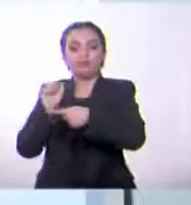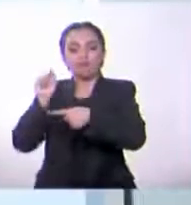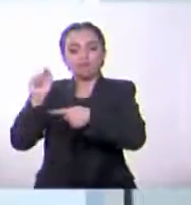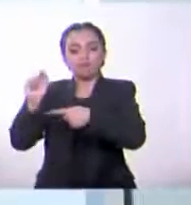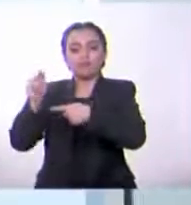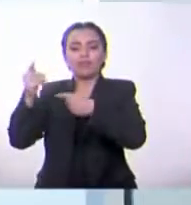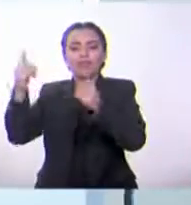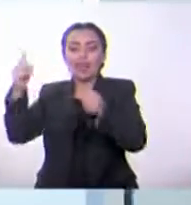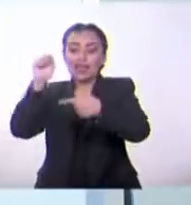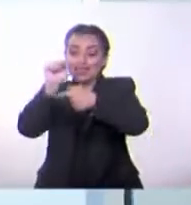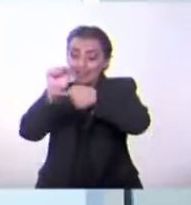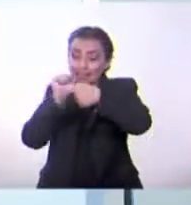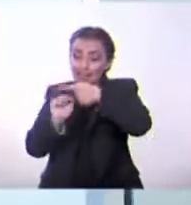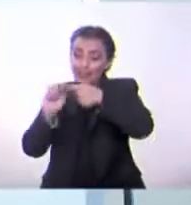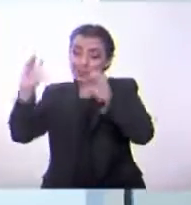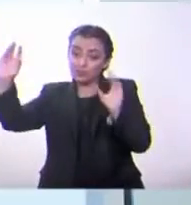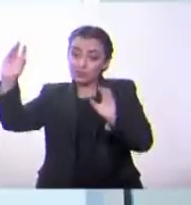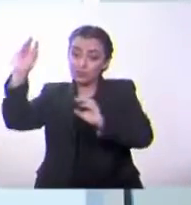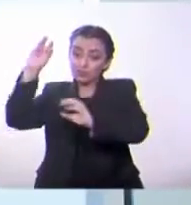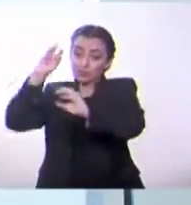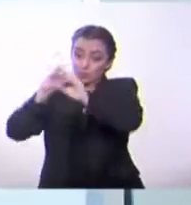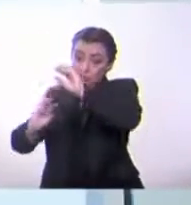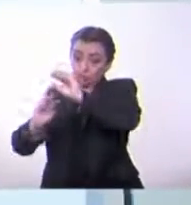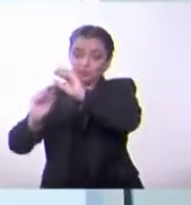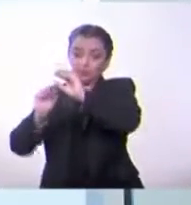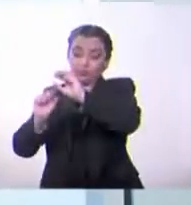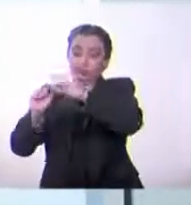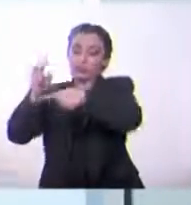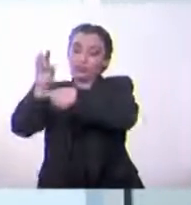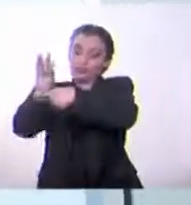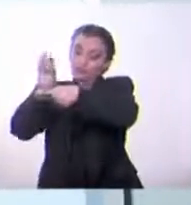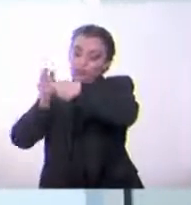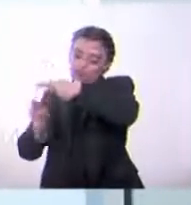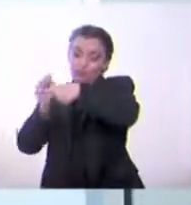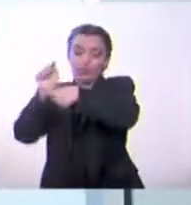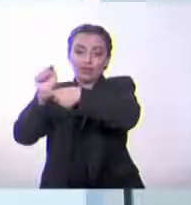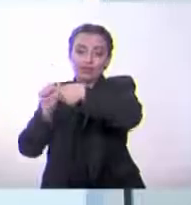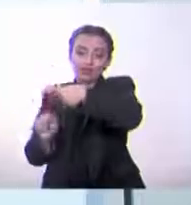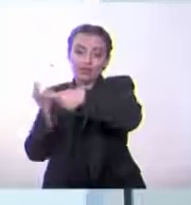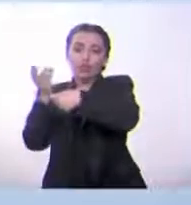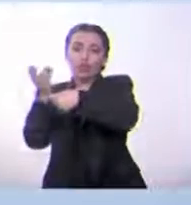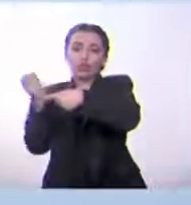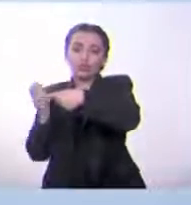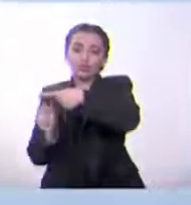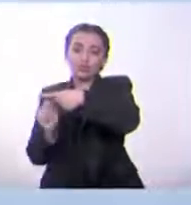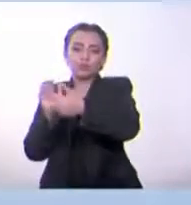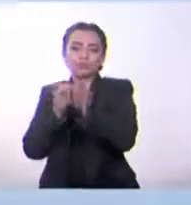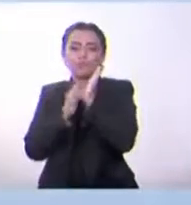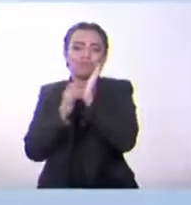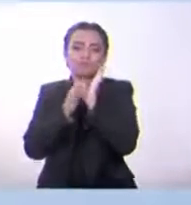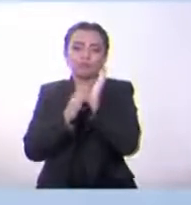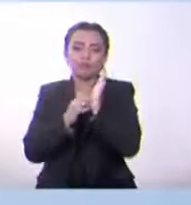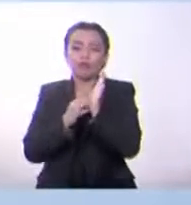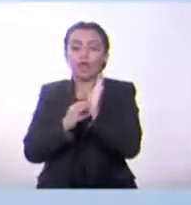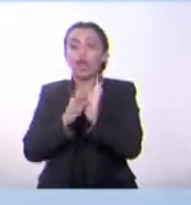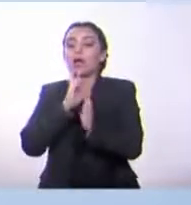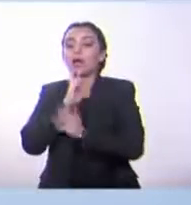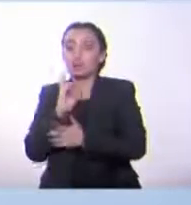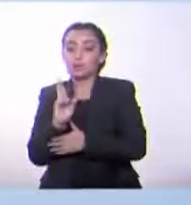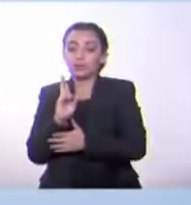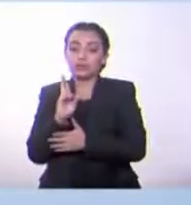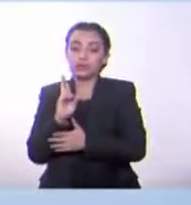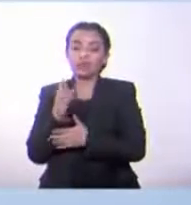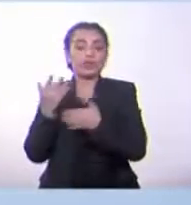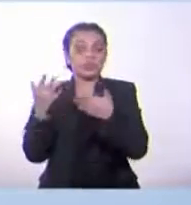lo que he realizado acá. La masa molar entre 2 equivalentes sobre mol. Eso me da el peso equivalente,